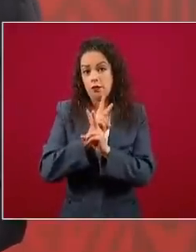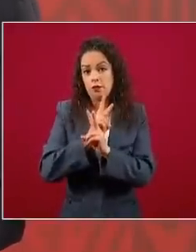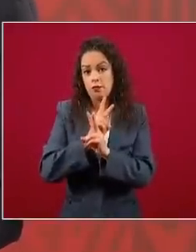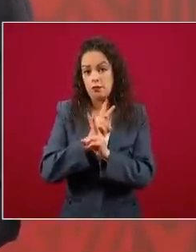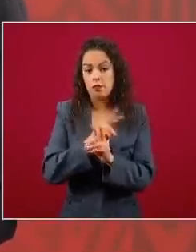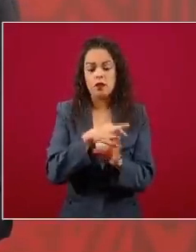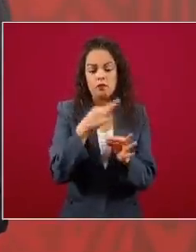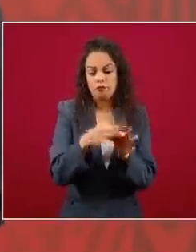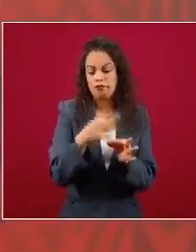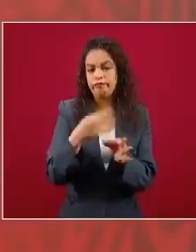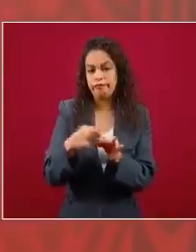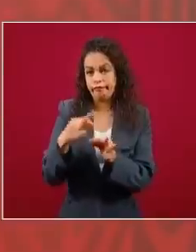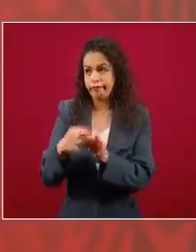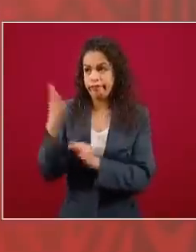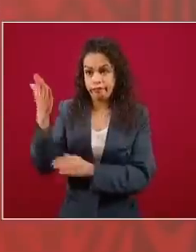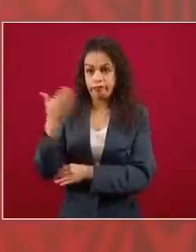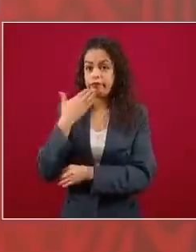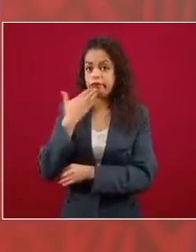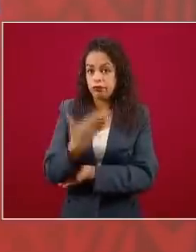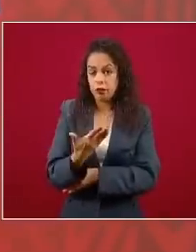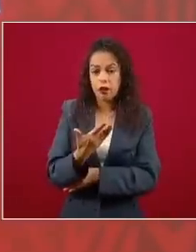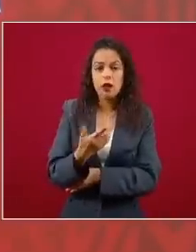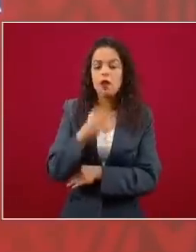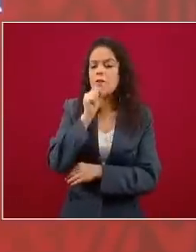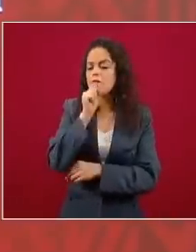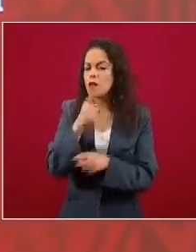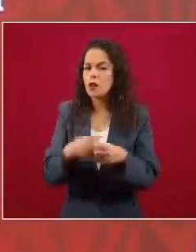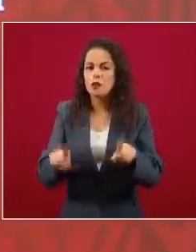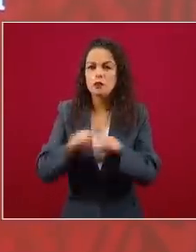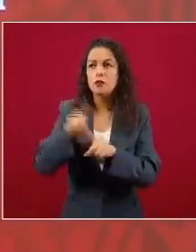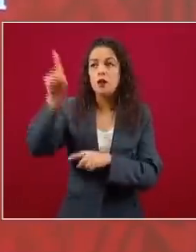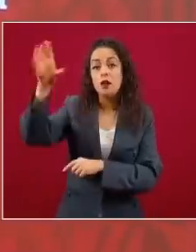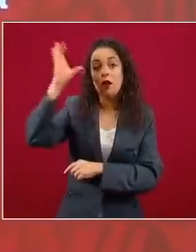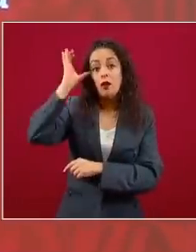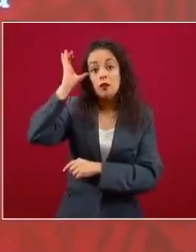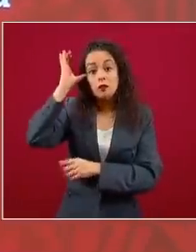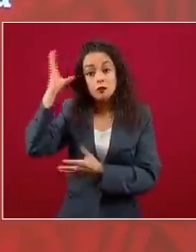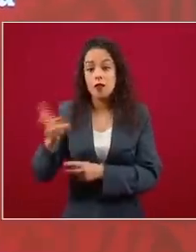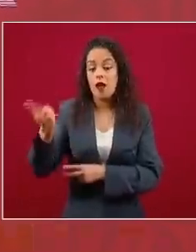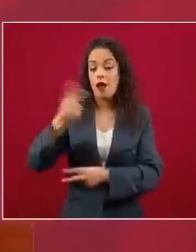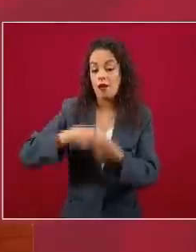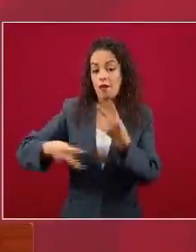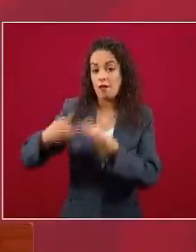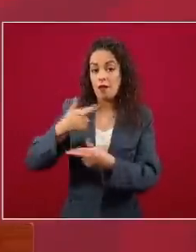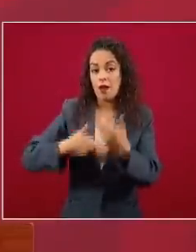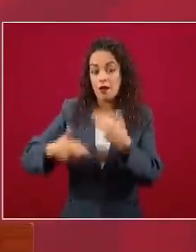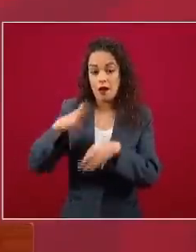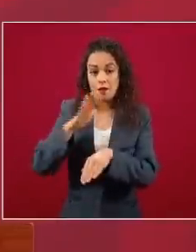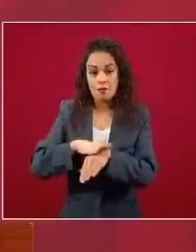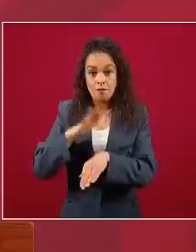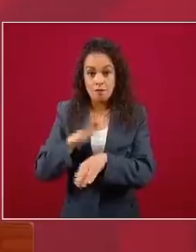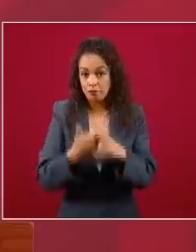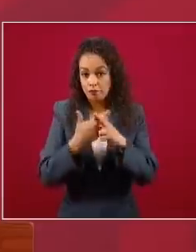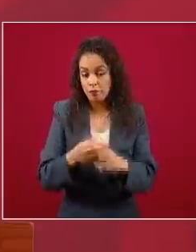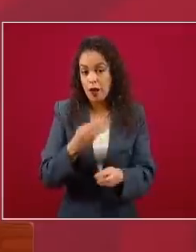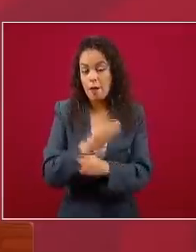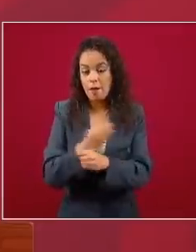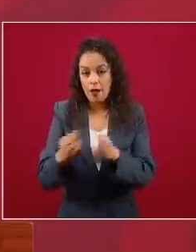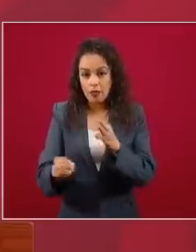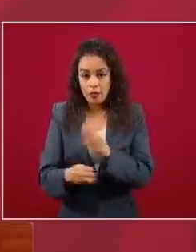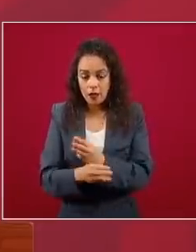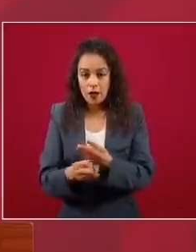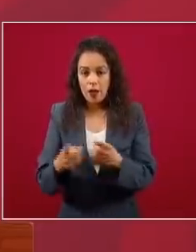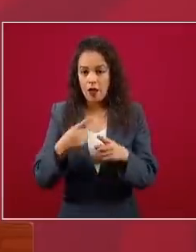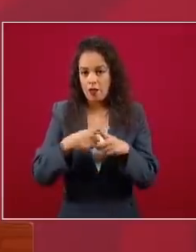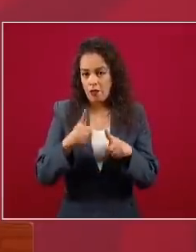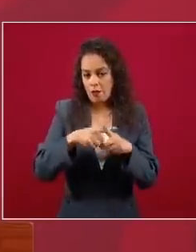tenido algún problema, ya se está restableciendo el abasto de material, de equipo, y estamos